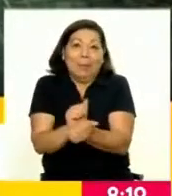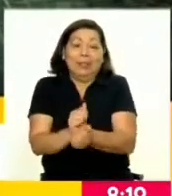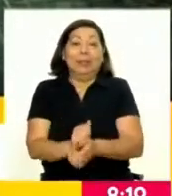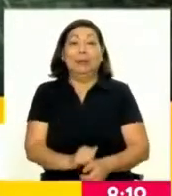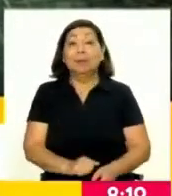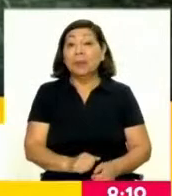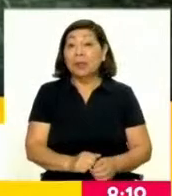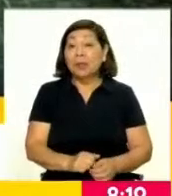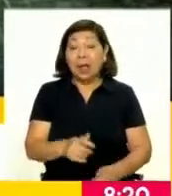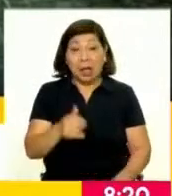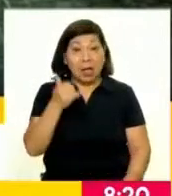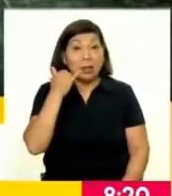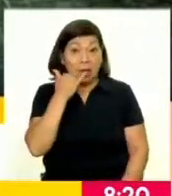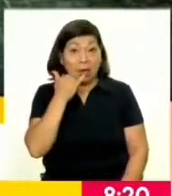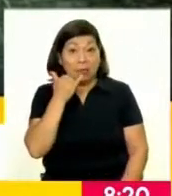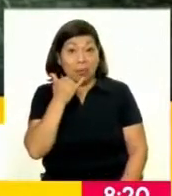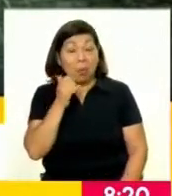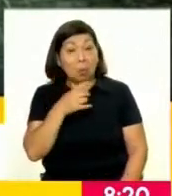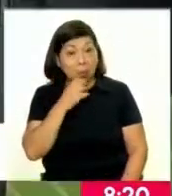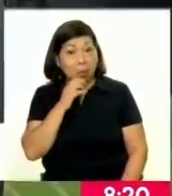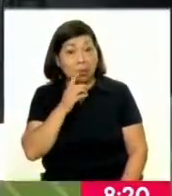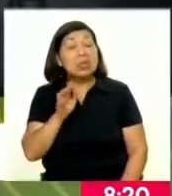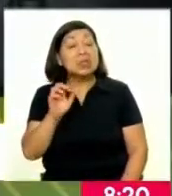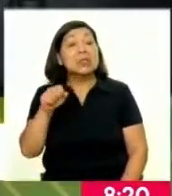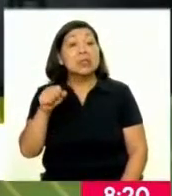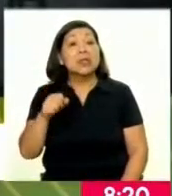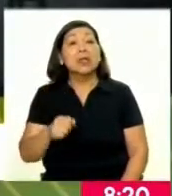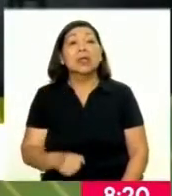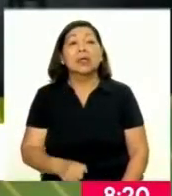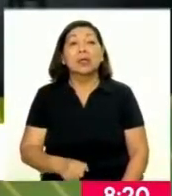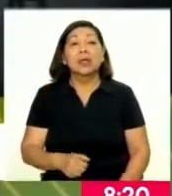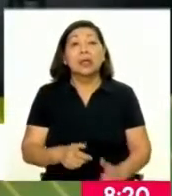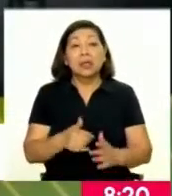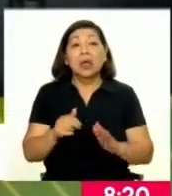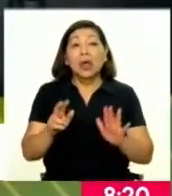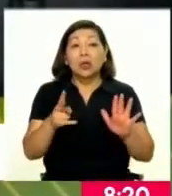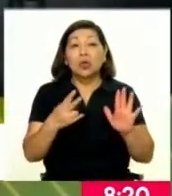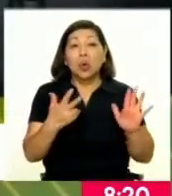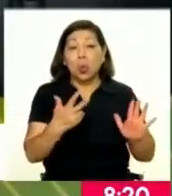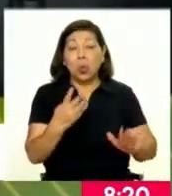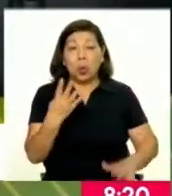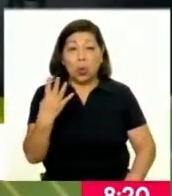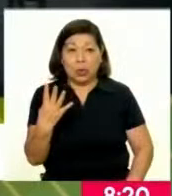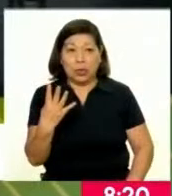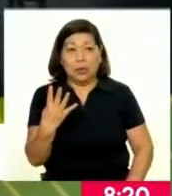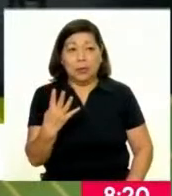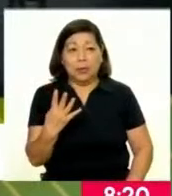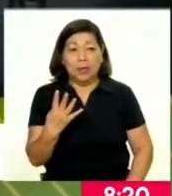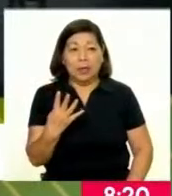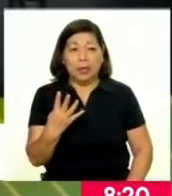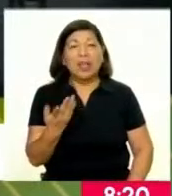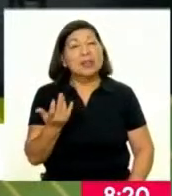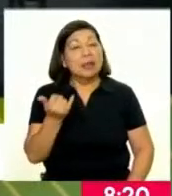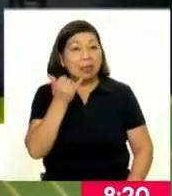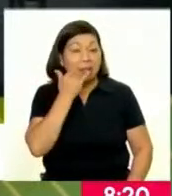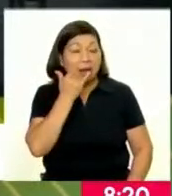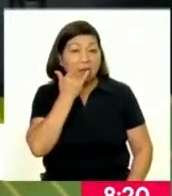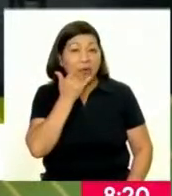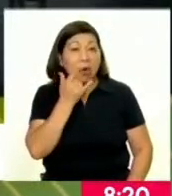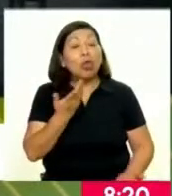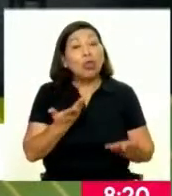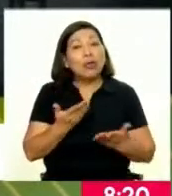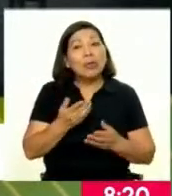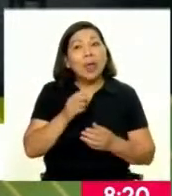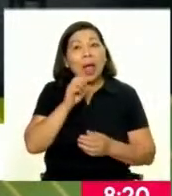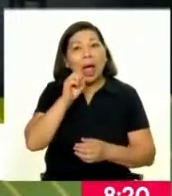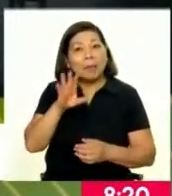¿Hay una línea también con la que puedan comunicarse? Claro, tenemos la línea el 1884, ¿no?, que es una línea en donde se le va a